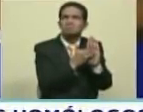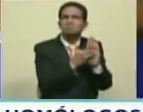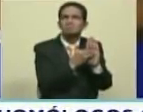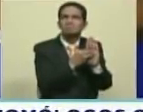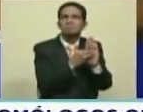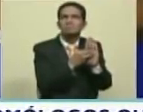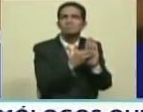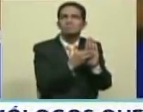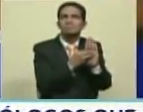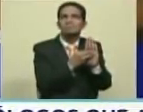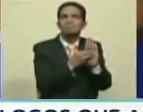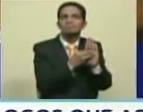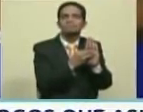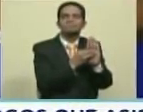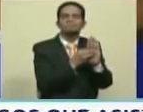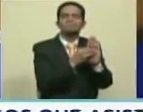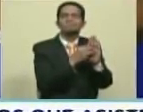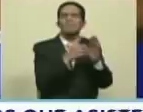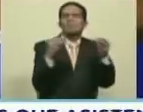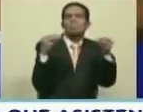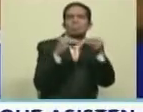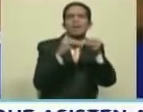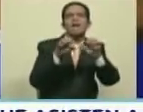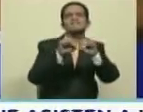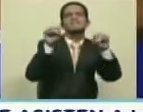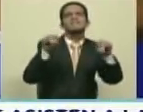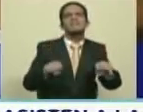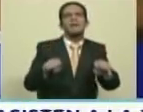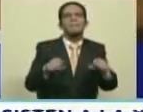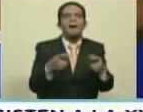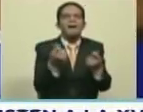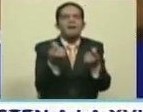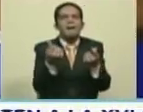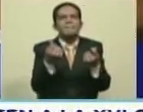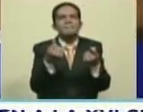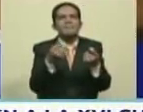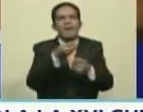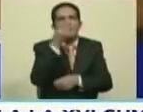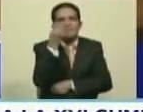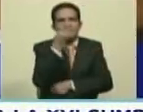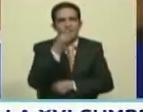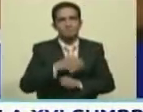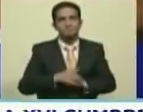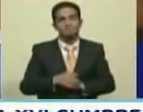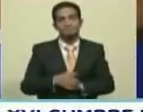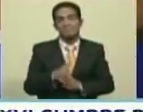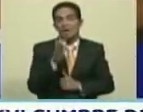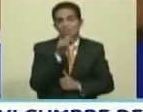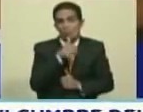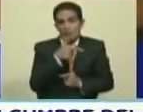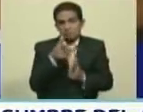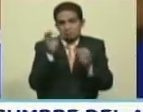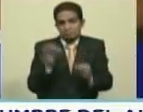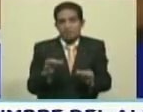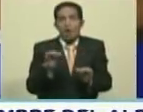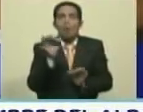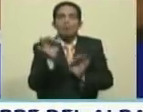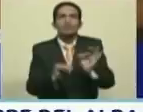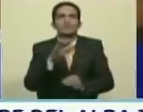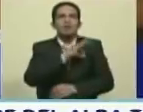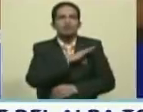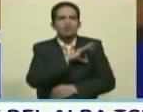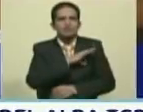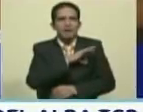bajo el sistema capitalista, ahí no garantizan paz con justicia social y levantamiento del pueblo